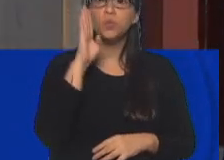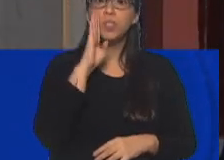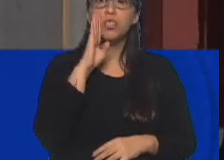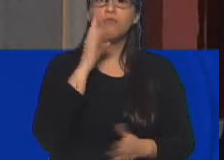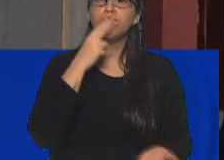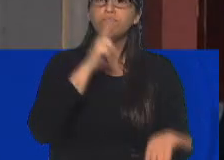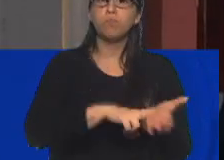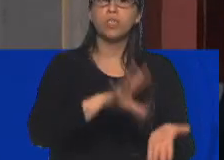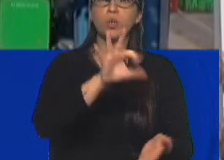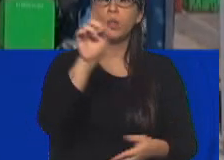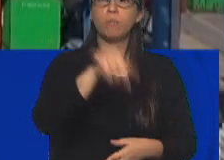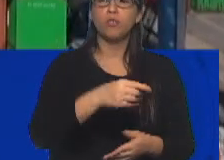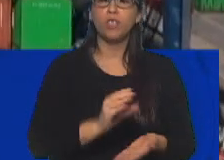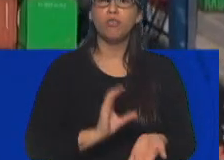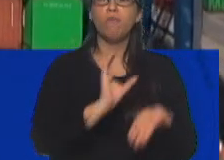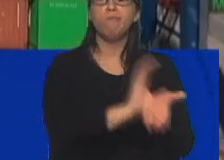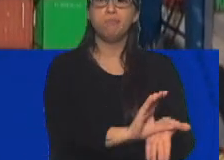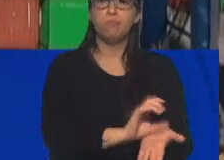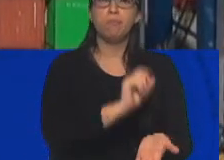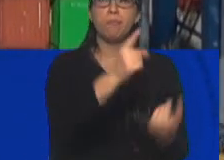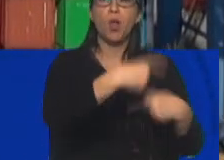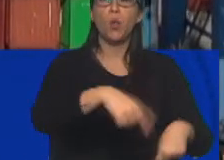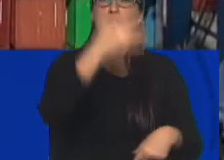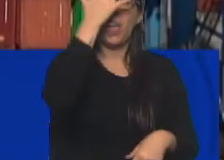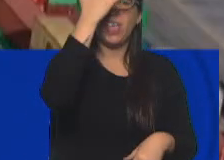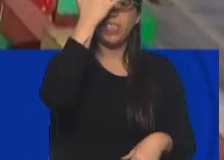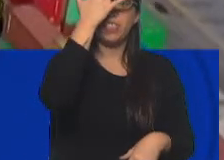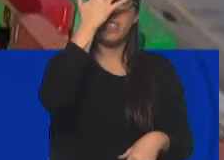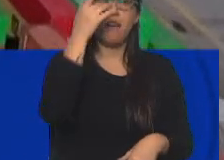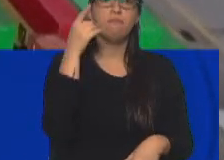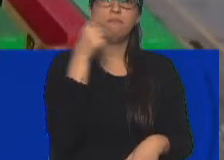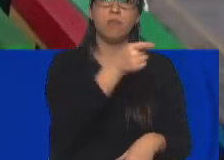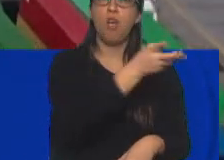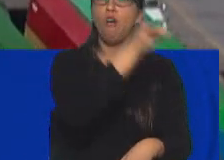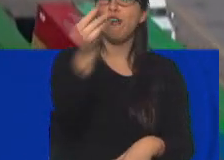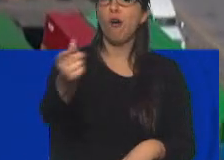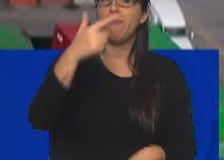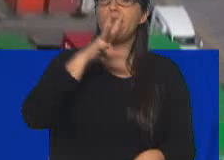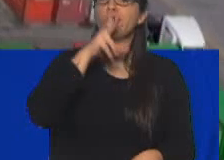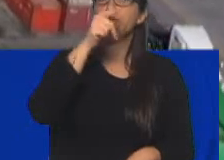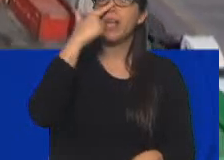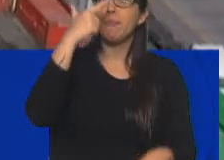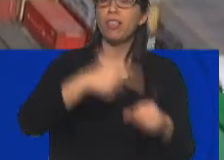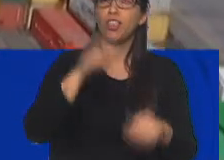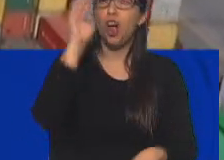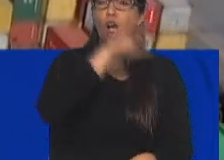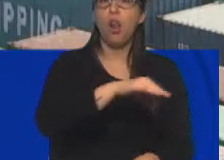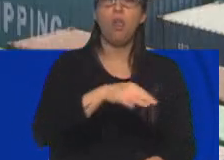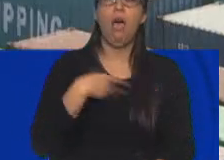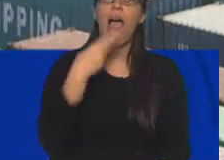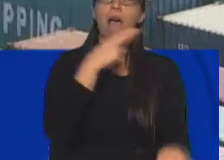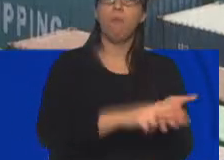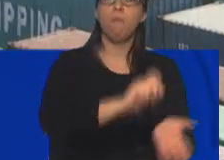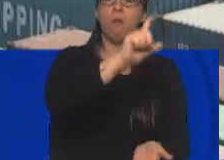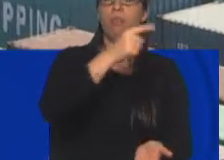impuso aranceles del 50% a los productos indios en represalia por las compras de petróleo ruso. La administración de Trump